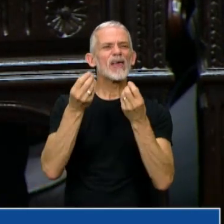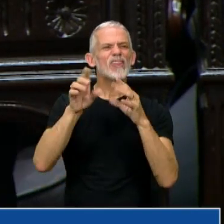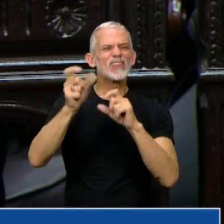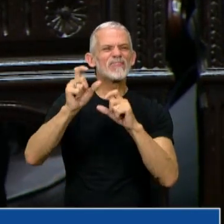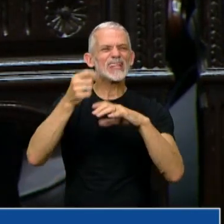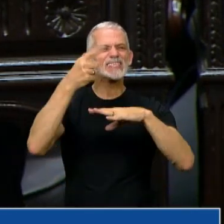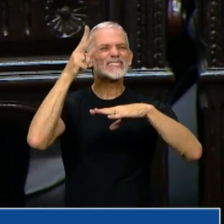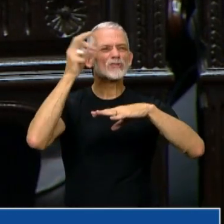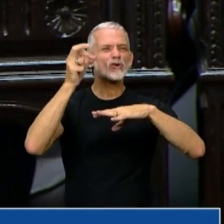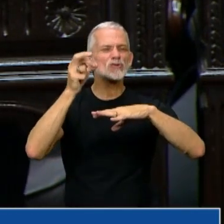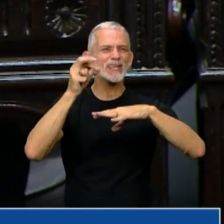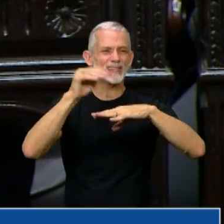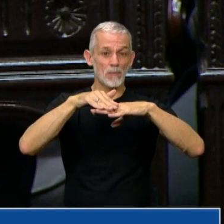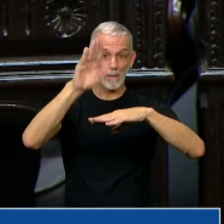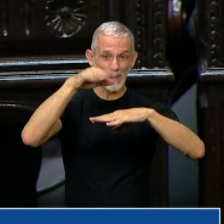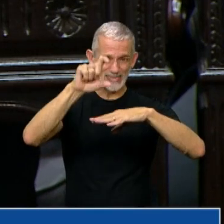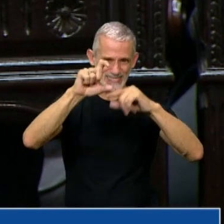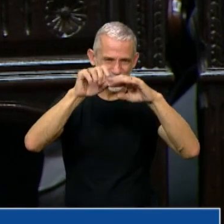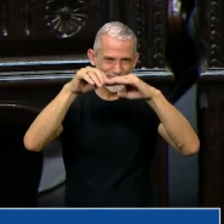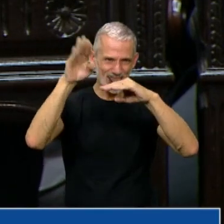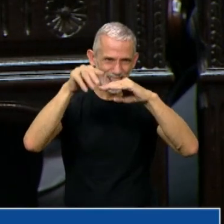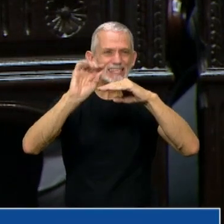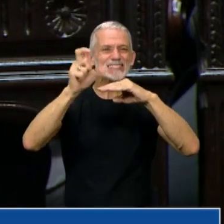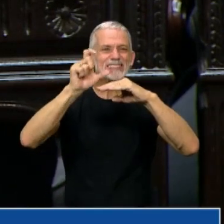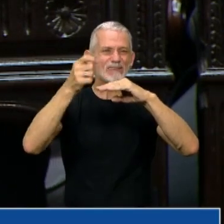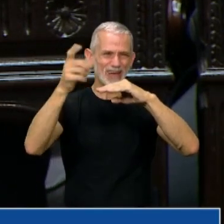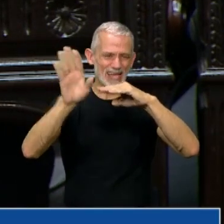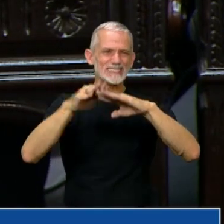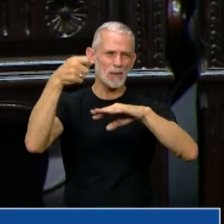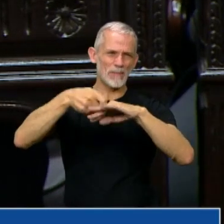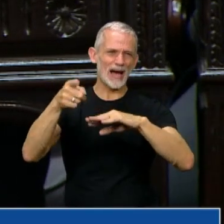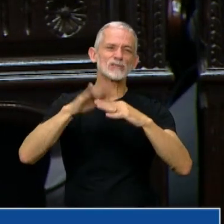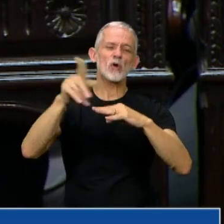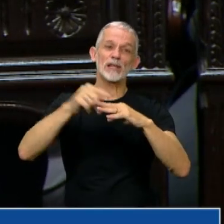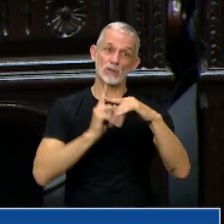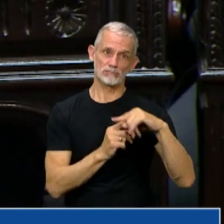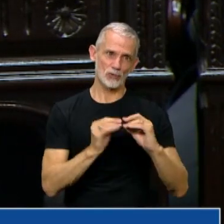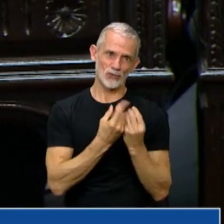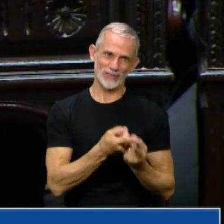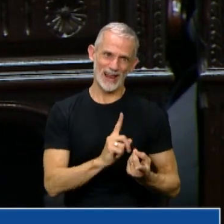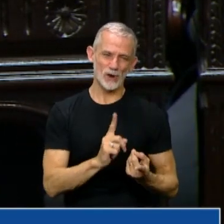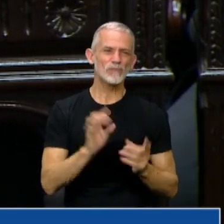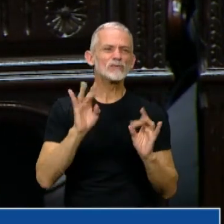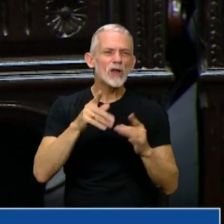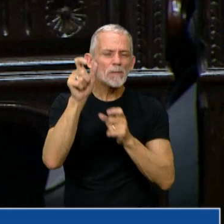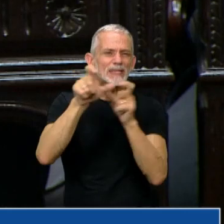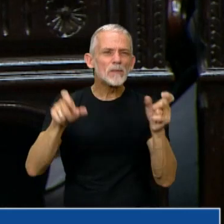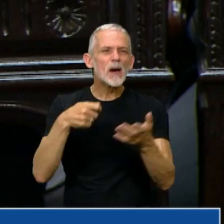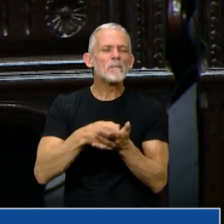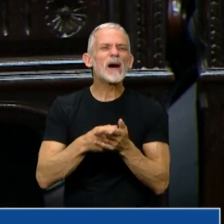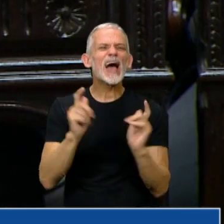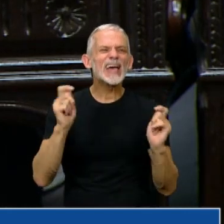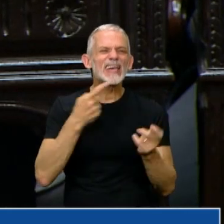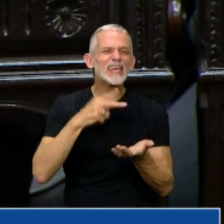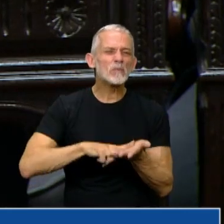de los 180 salarios mínimos vitales y móviles. De esta forma, solo quedarán alcanzados por el